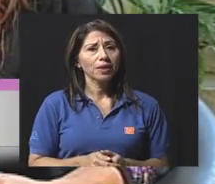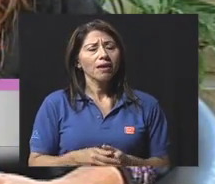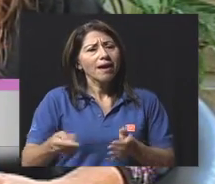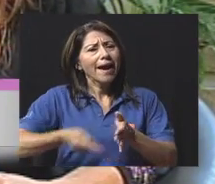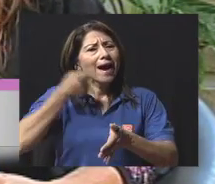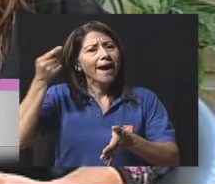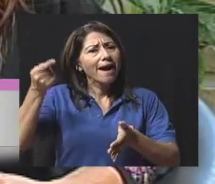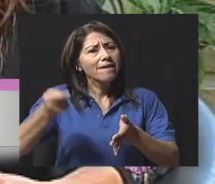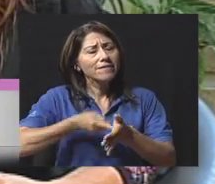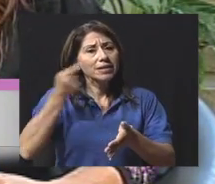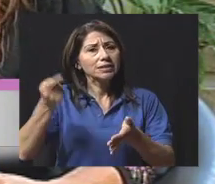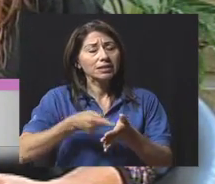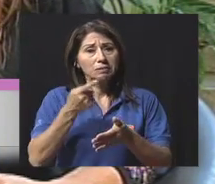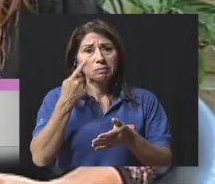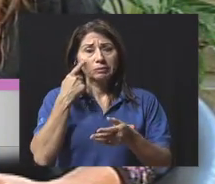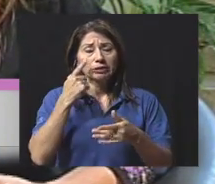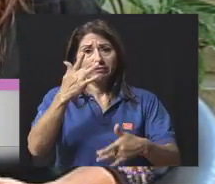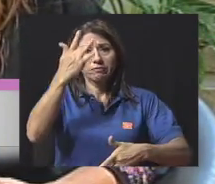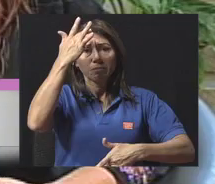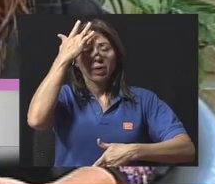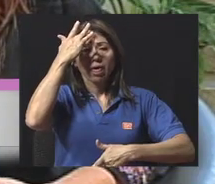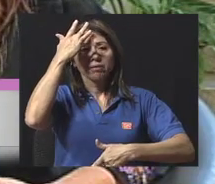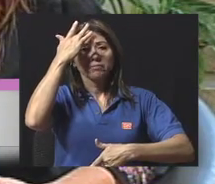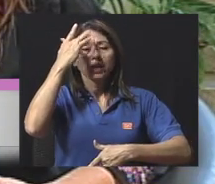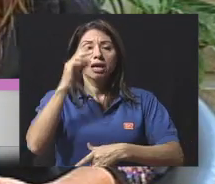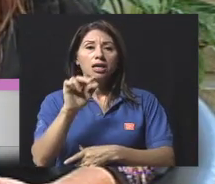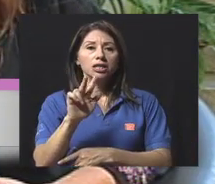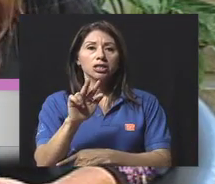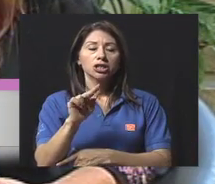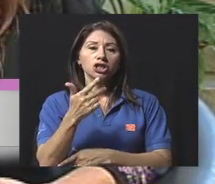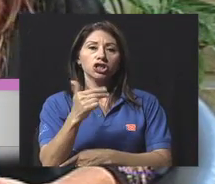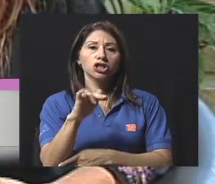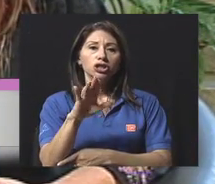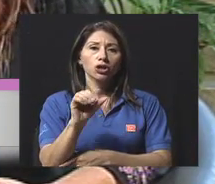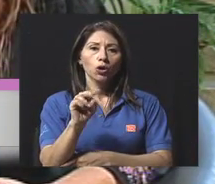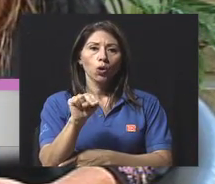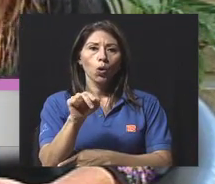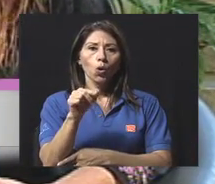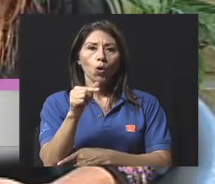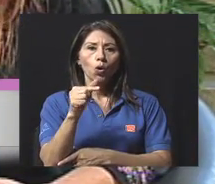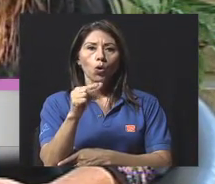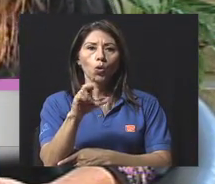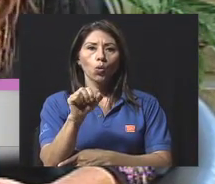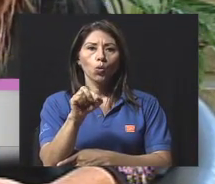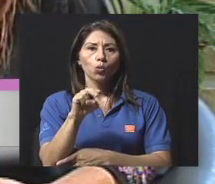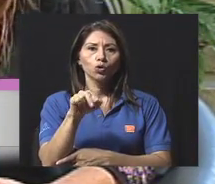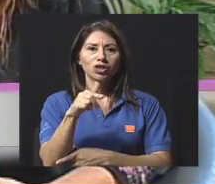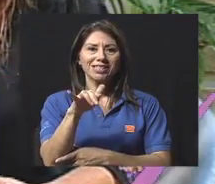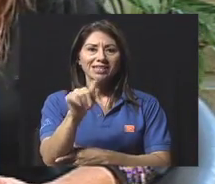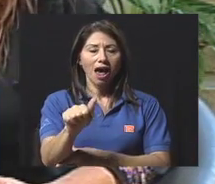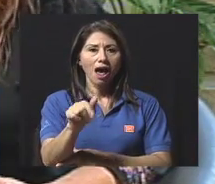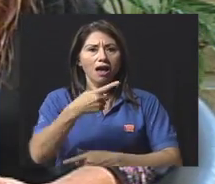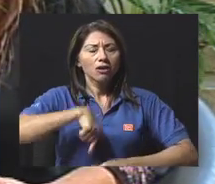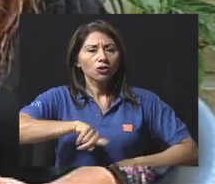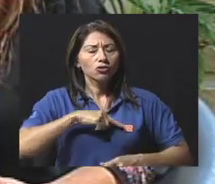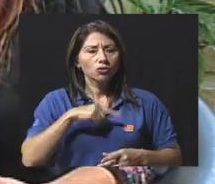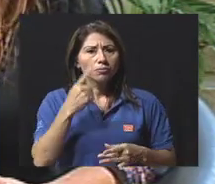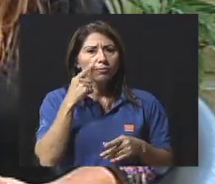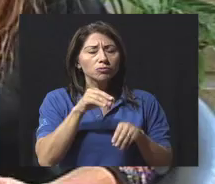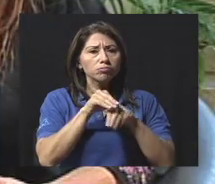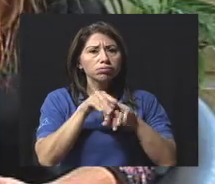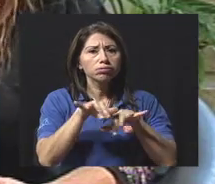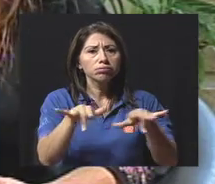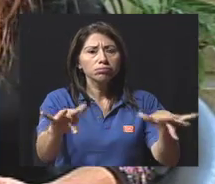que a veces esta aparición del chinkungunya nos ha llamado a la prevención a la alerta Pero sería muy importante Eugenia que nos comente un